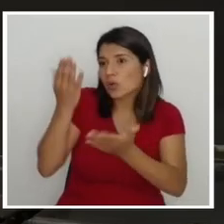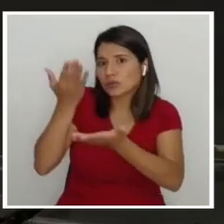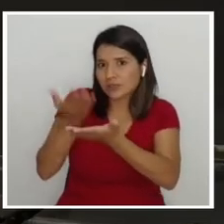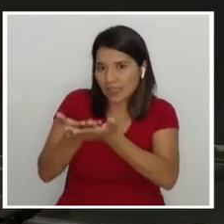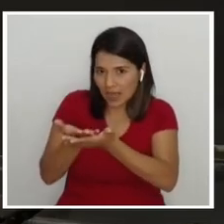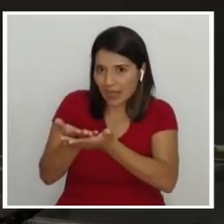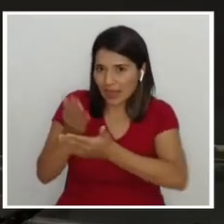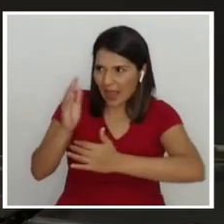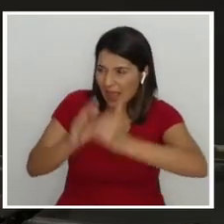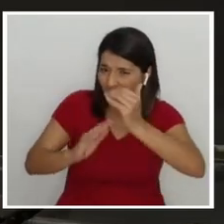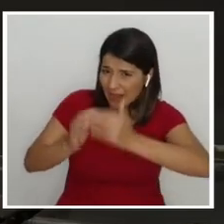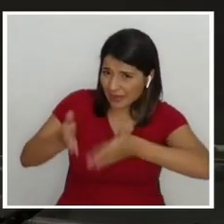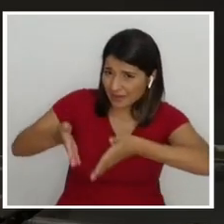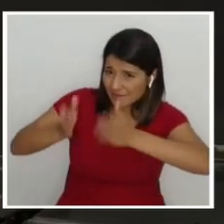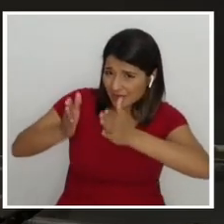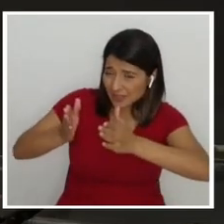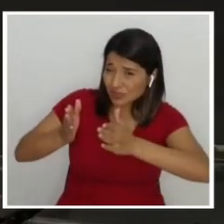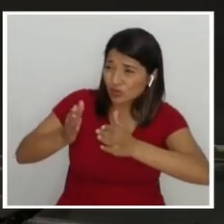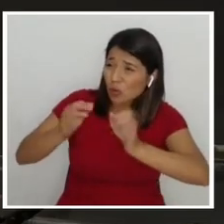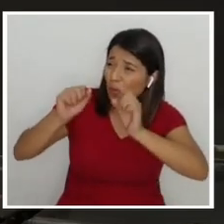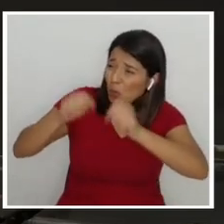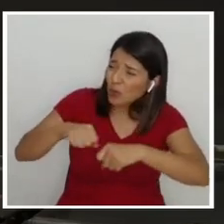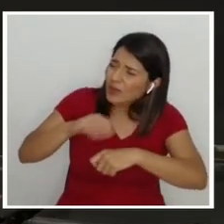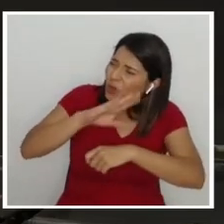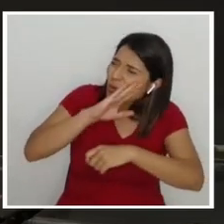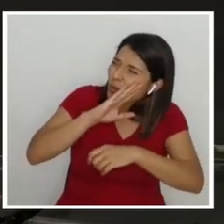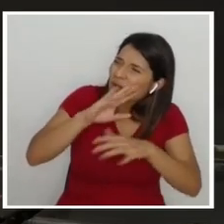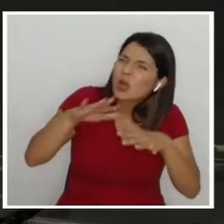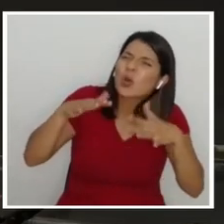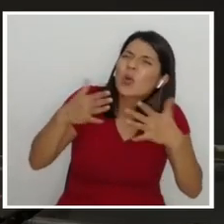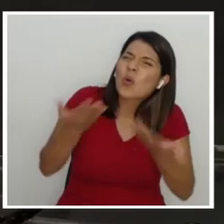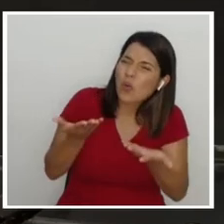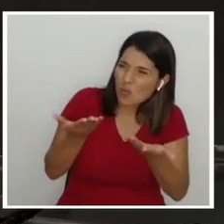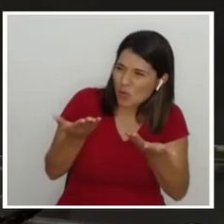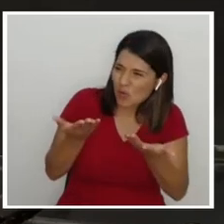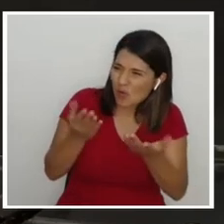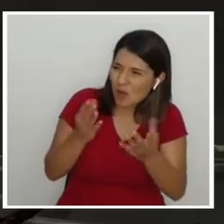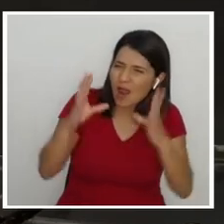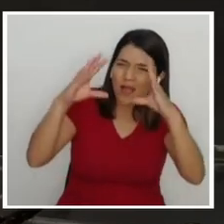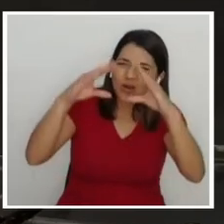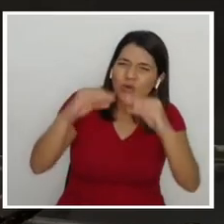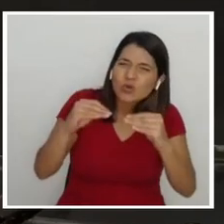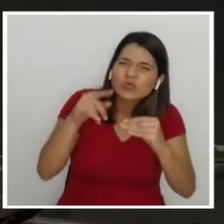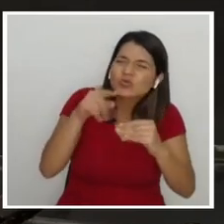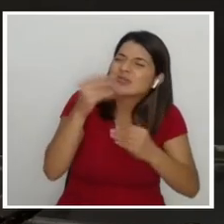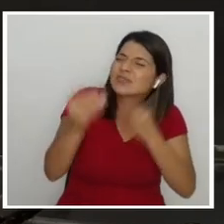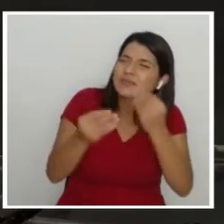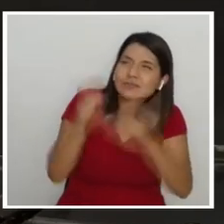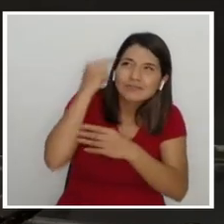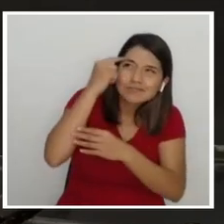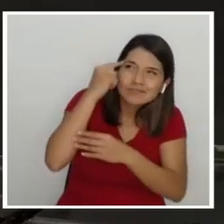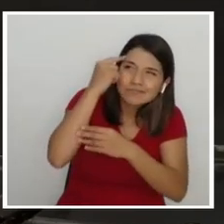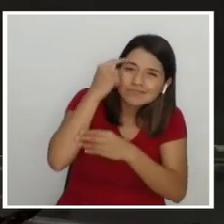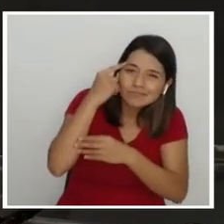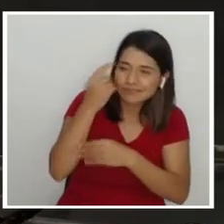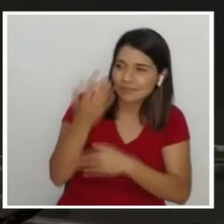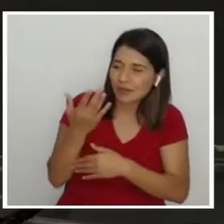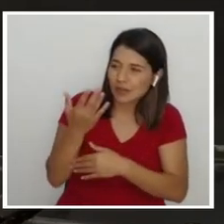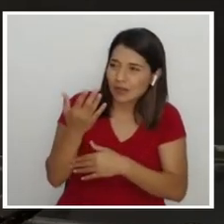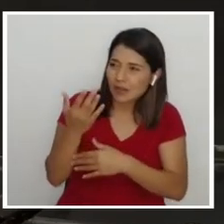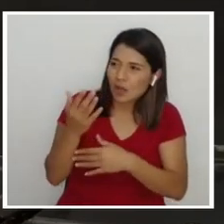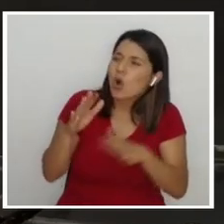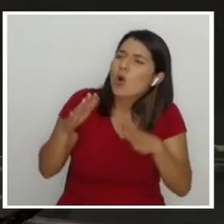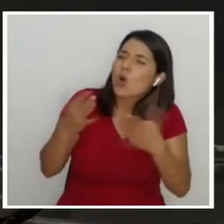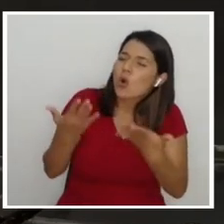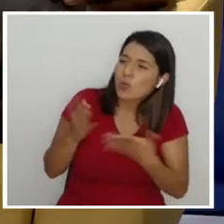poder dormir, o ¿cómo pasaron esa noche? ¿Estuvieron pensando en las víctimas? ¿Cómo fue esa parte realmente humana? Don Warner, tal